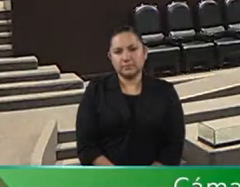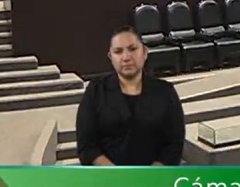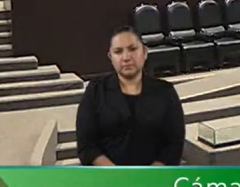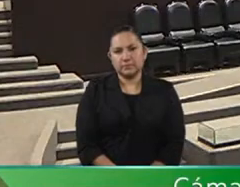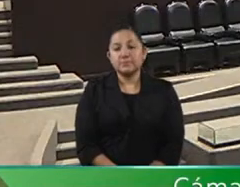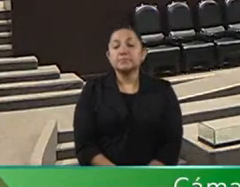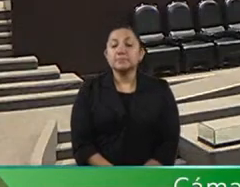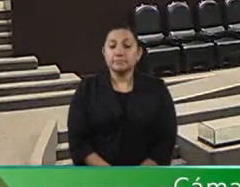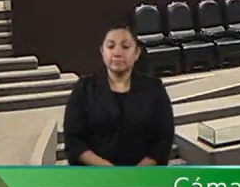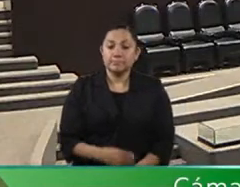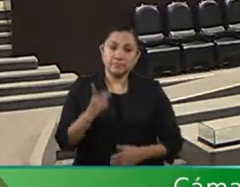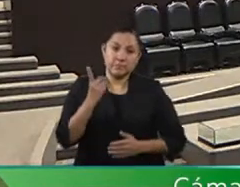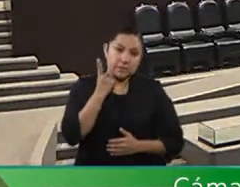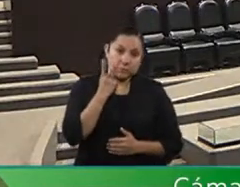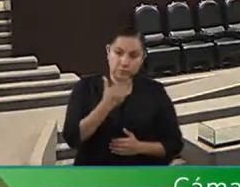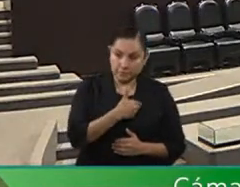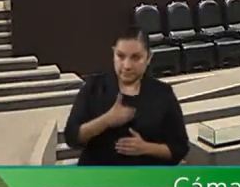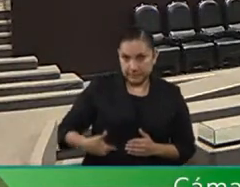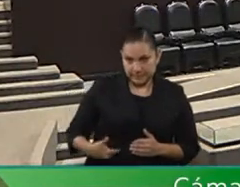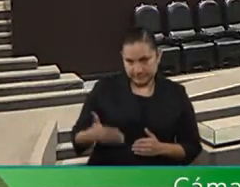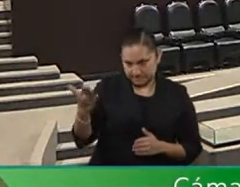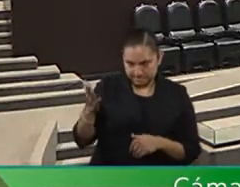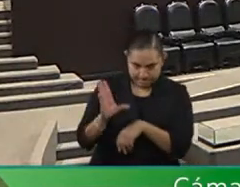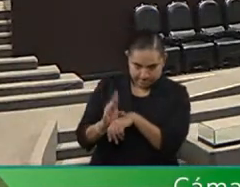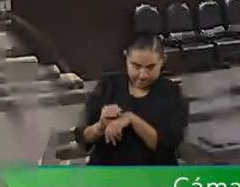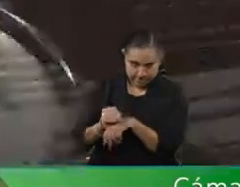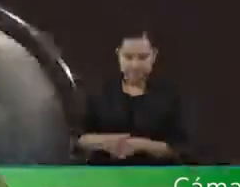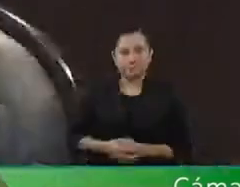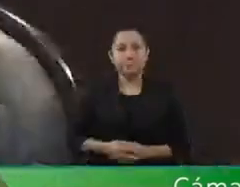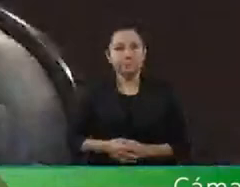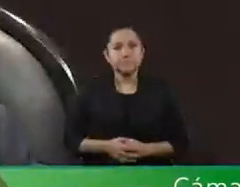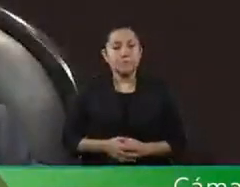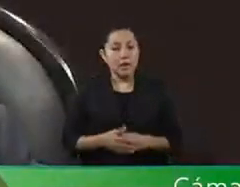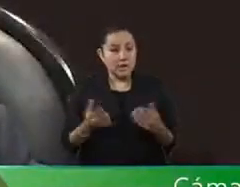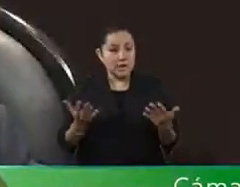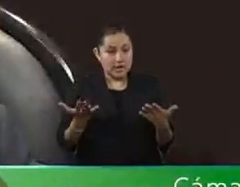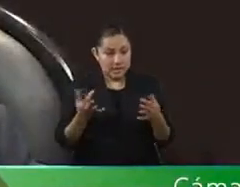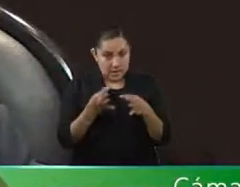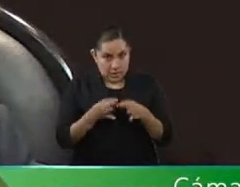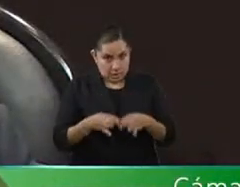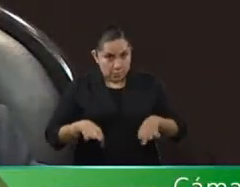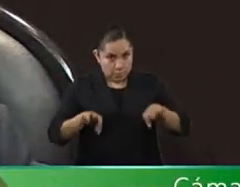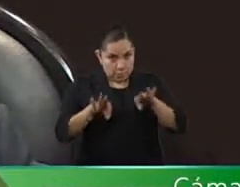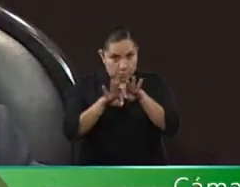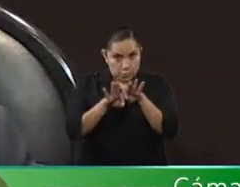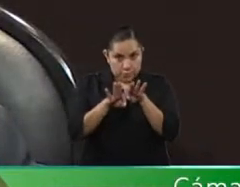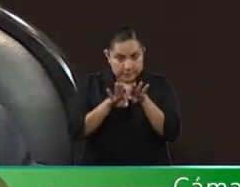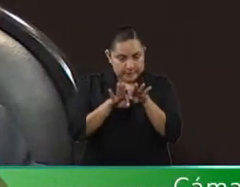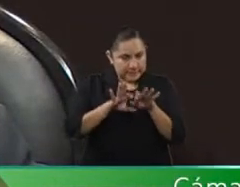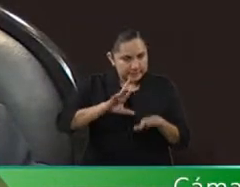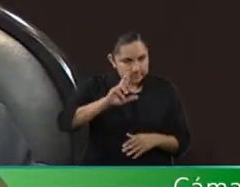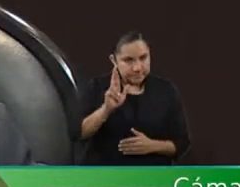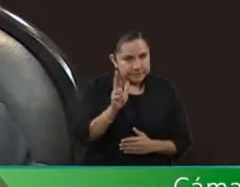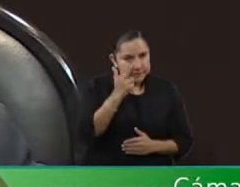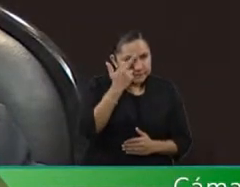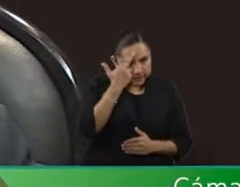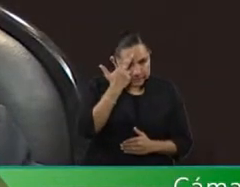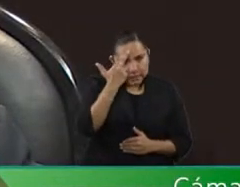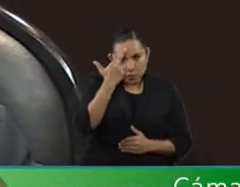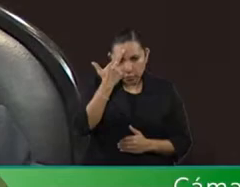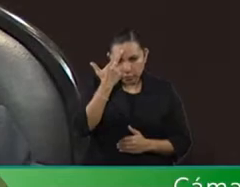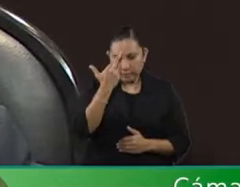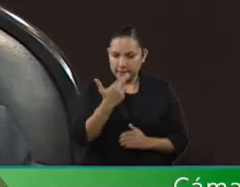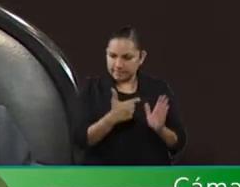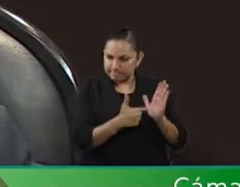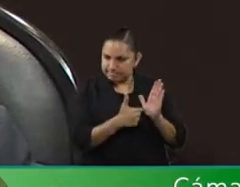Con su venia, diputado presidente. Es importante reconocer, recordar y subrayar que